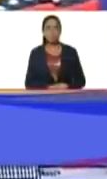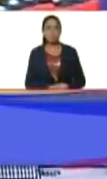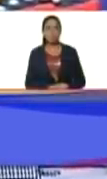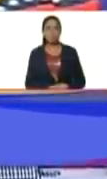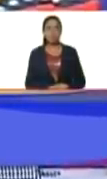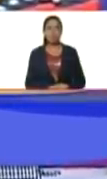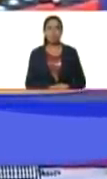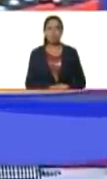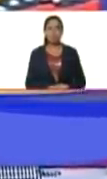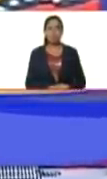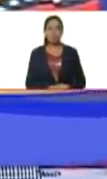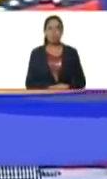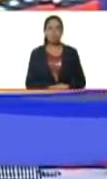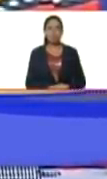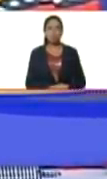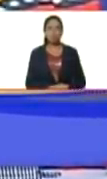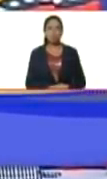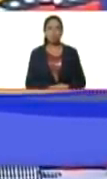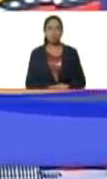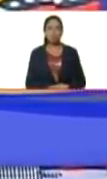A la policía.